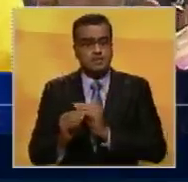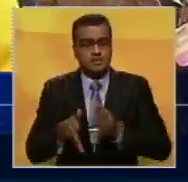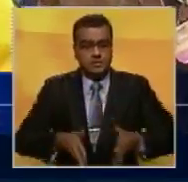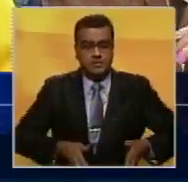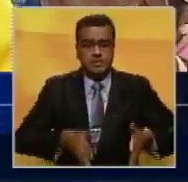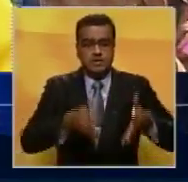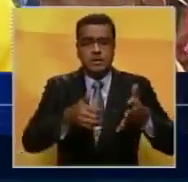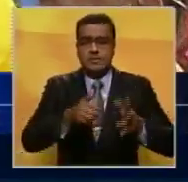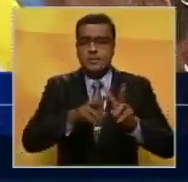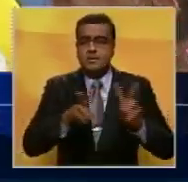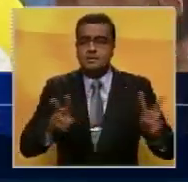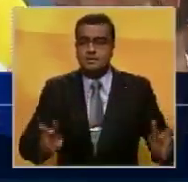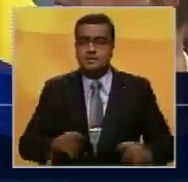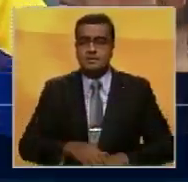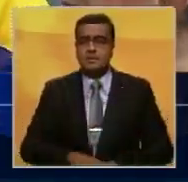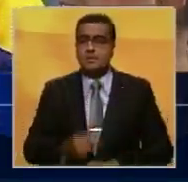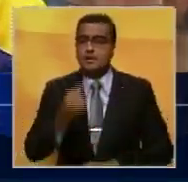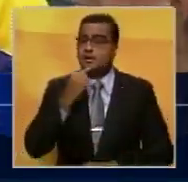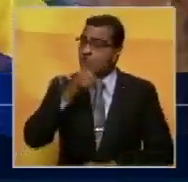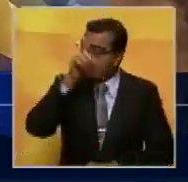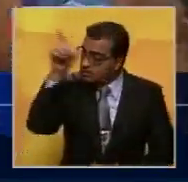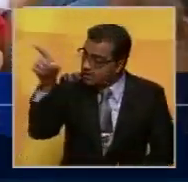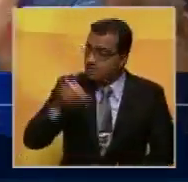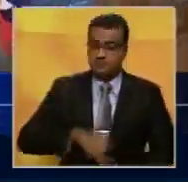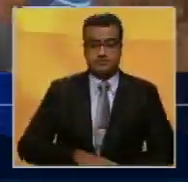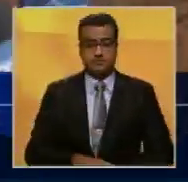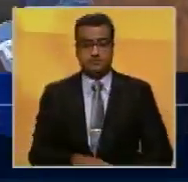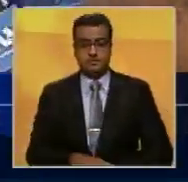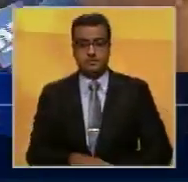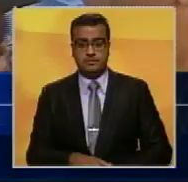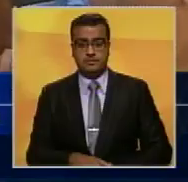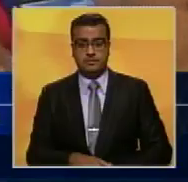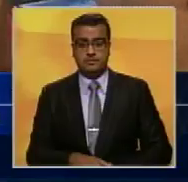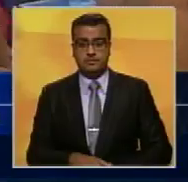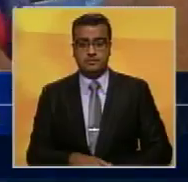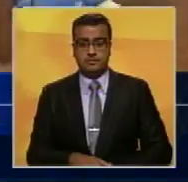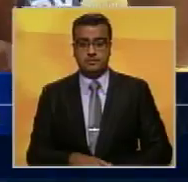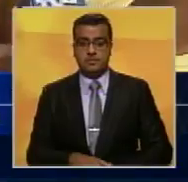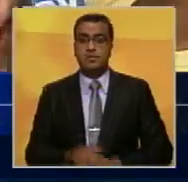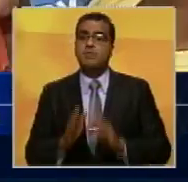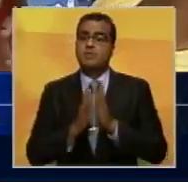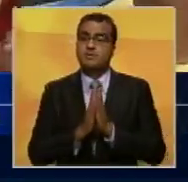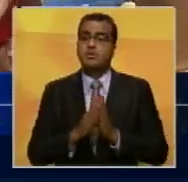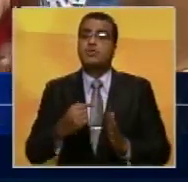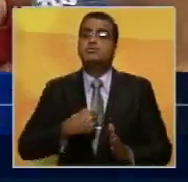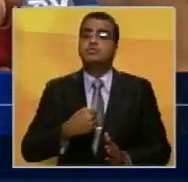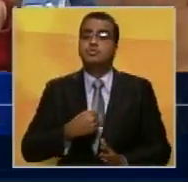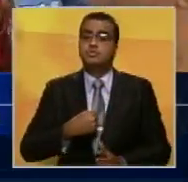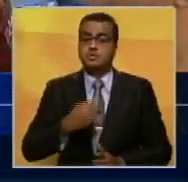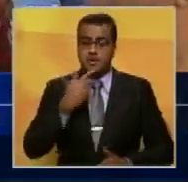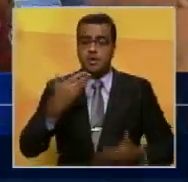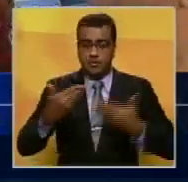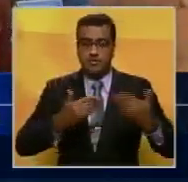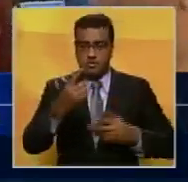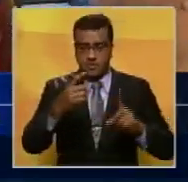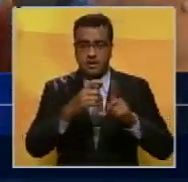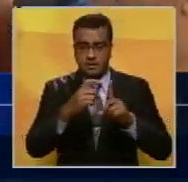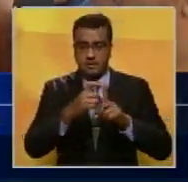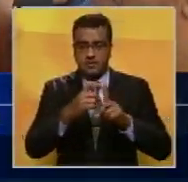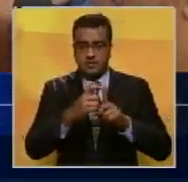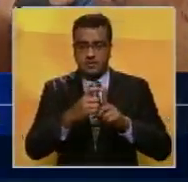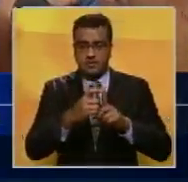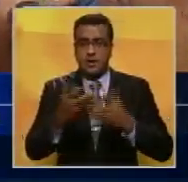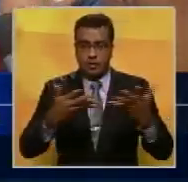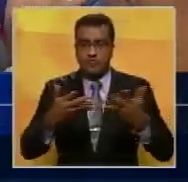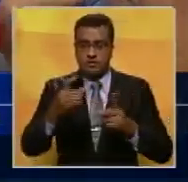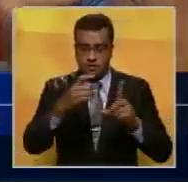que es más pacífico. Claro que por allá. Yo voy al frente. Vamos a confiar en tu palabra. Escúchame, en tu palabra.